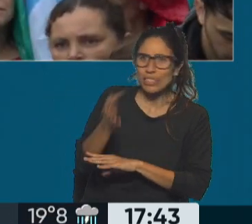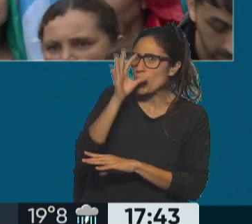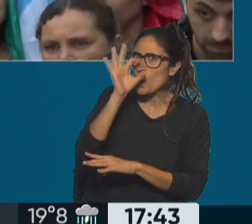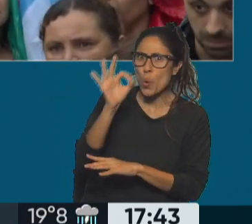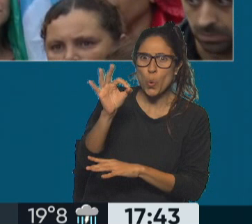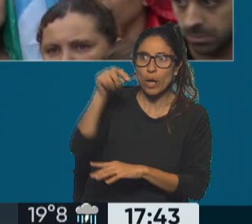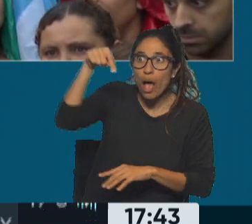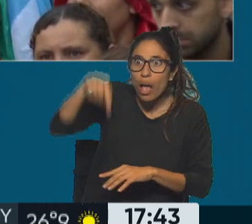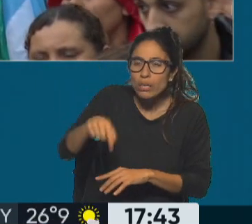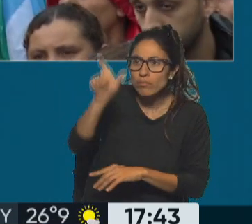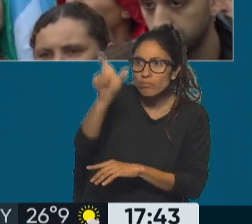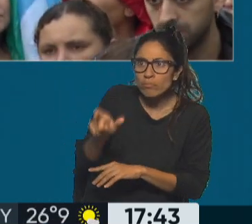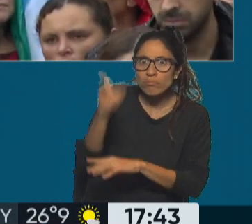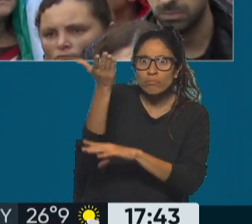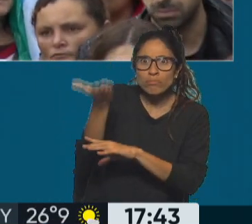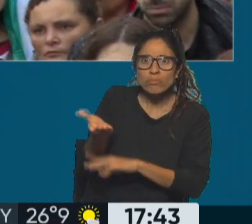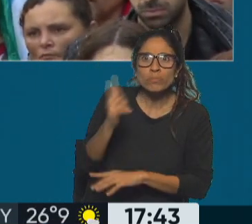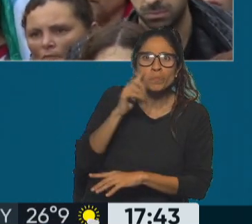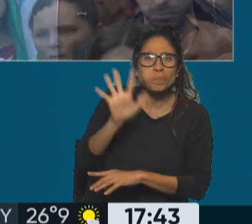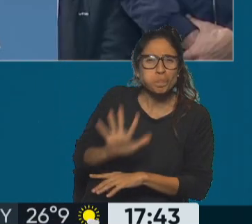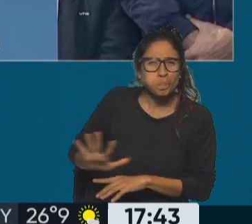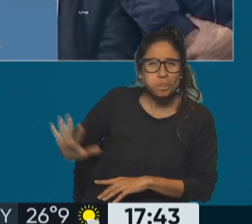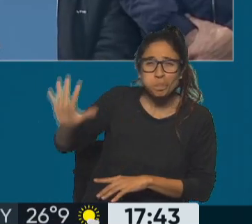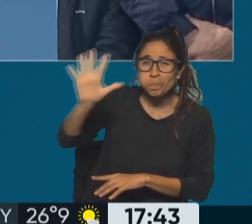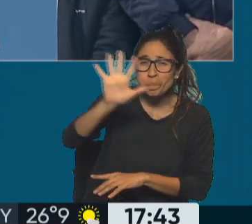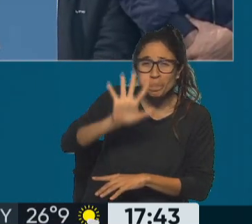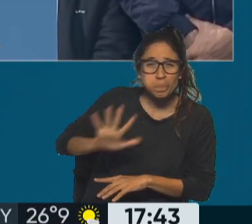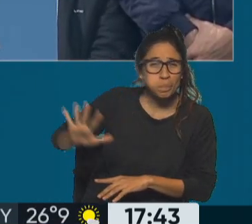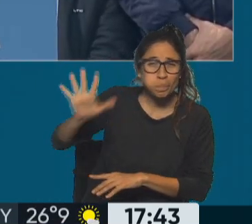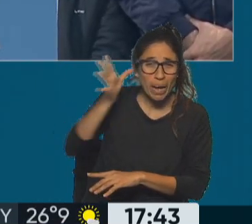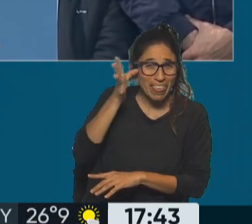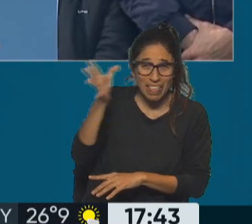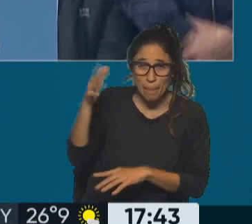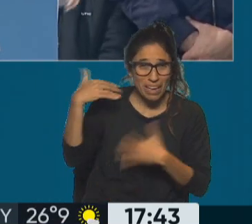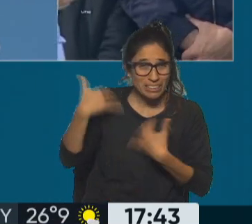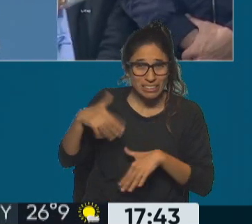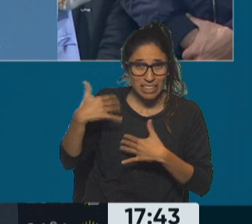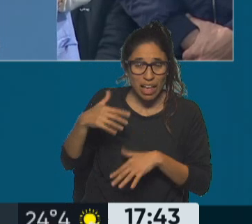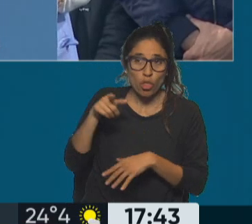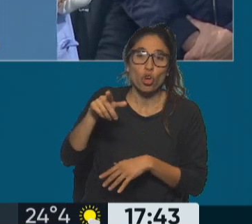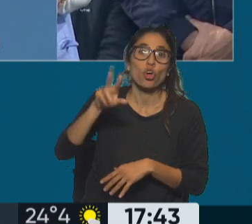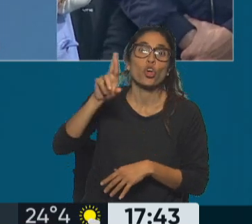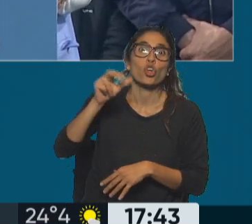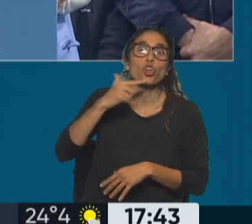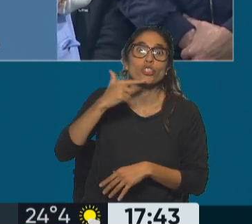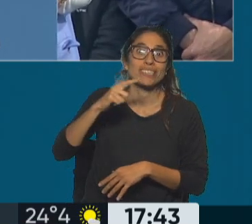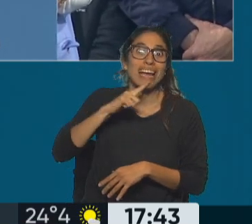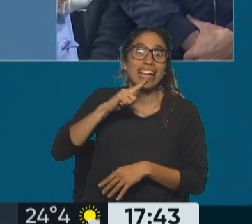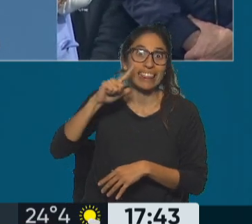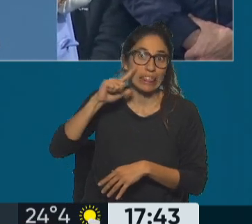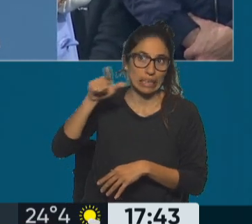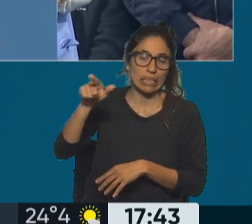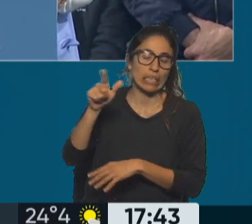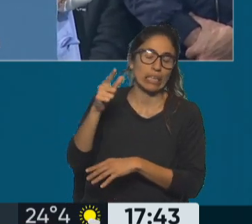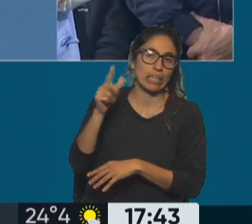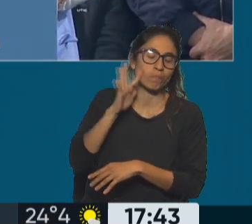una rivalidad, si se quiere, y un contexto con respecto a la figura de Rosati. E incluso habló, ni siquiera